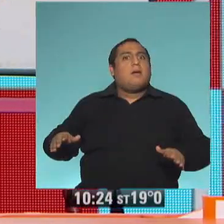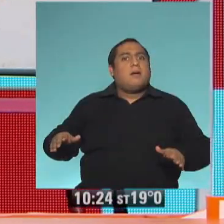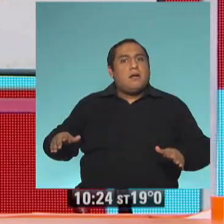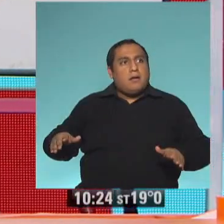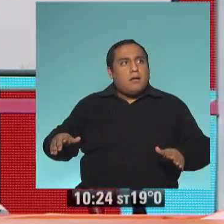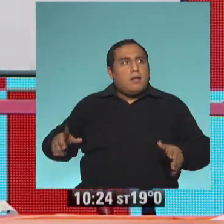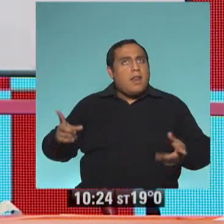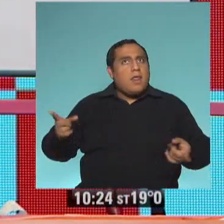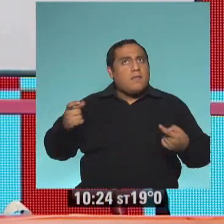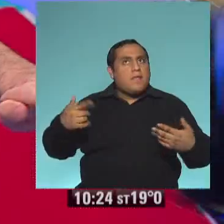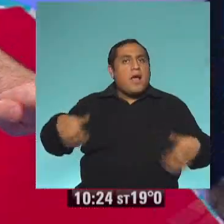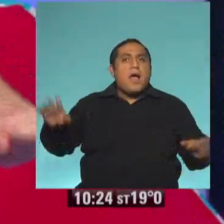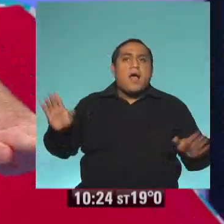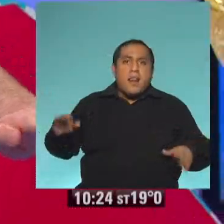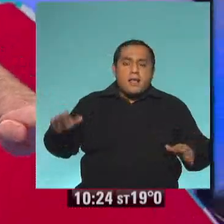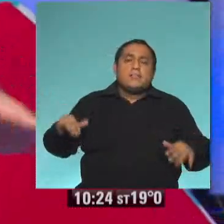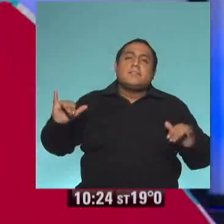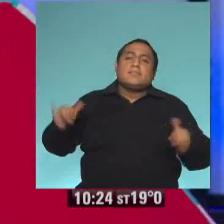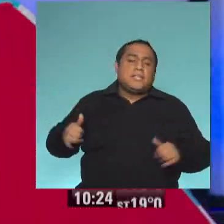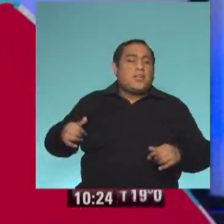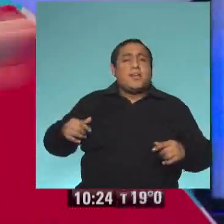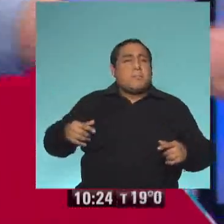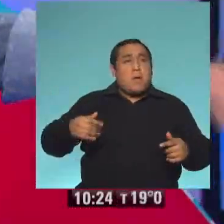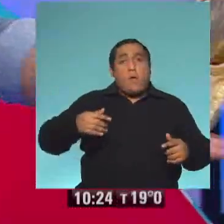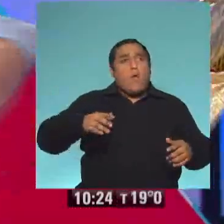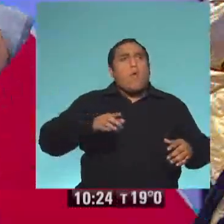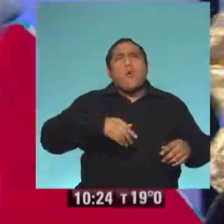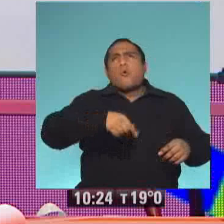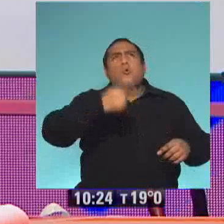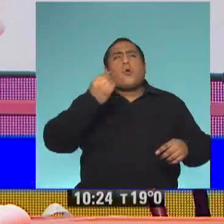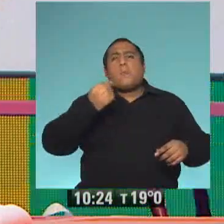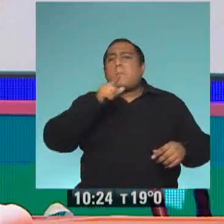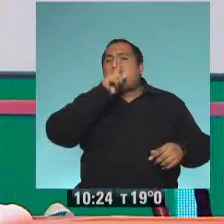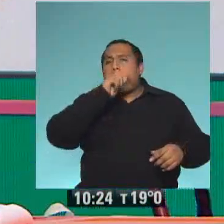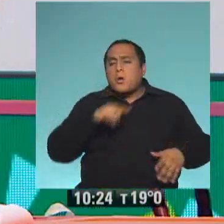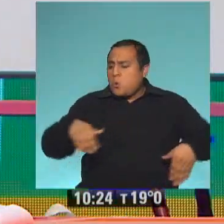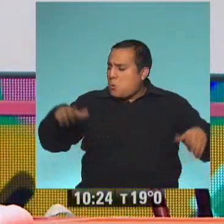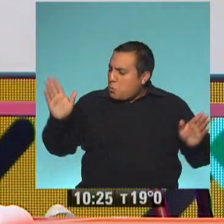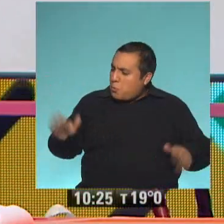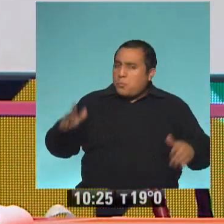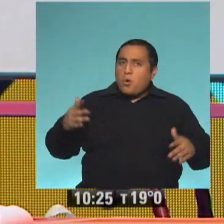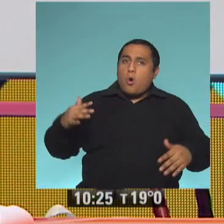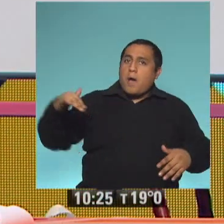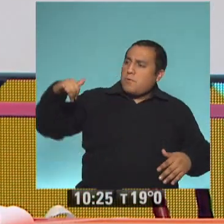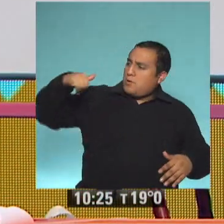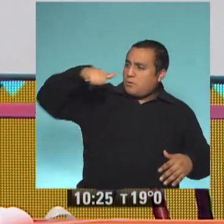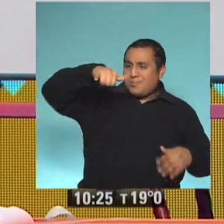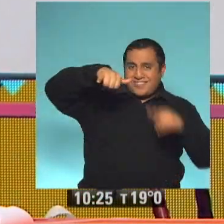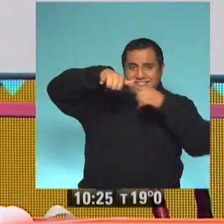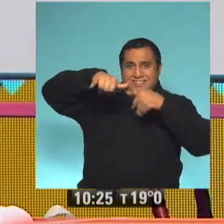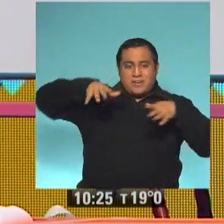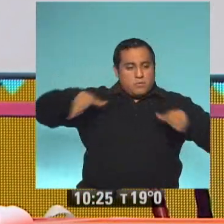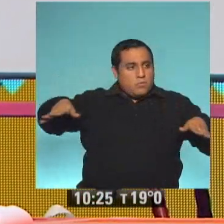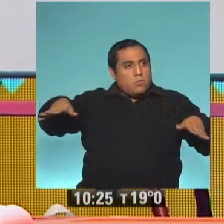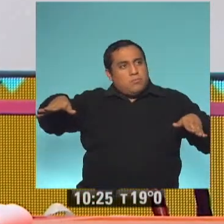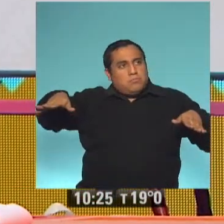las cosas que vuelan, claro, casi todas las cosas que vuelan tienen alas, como los pájaros, los aviones. Pero en esta